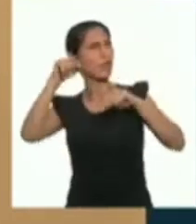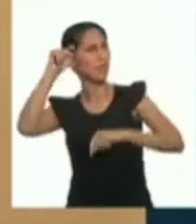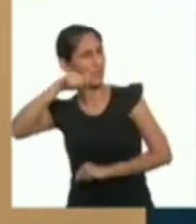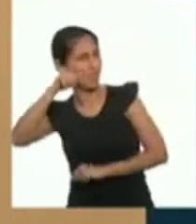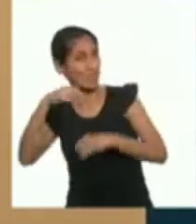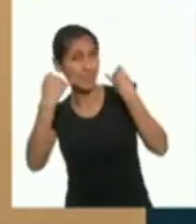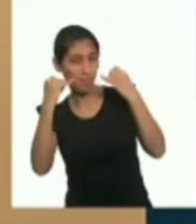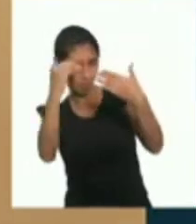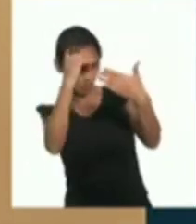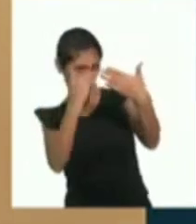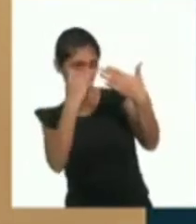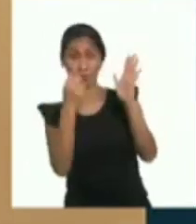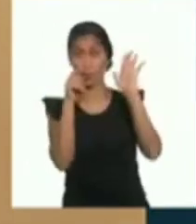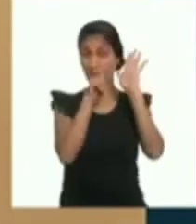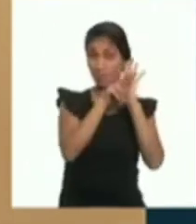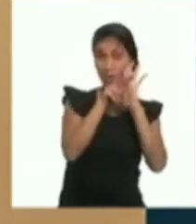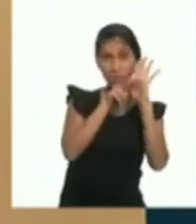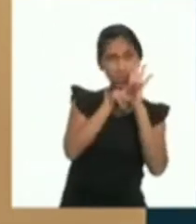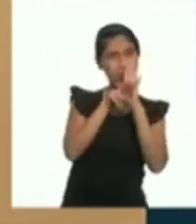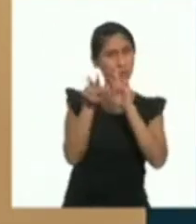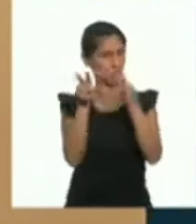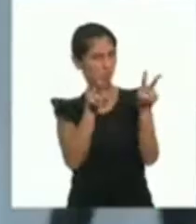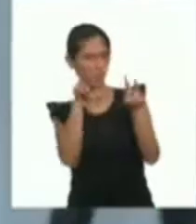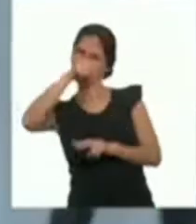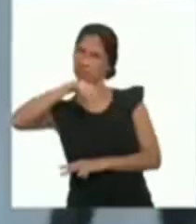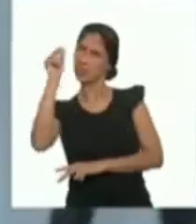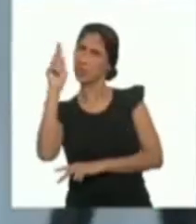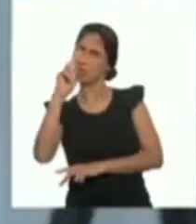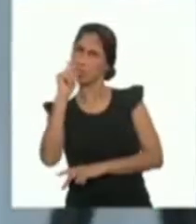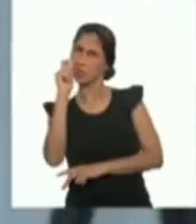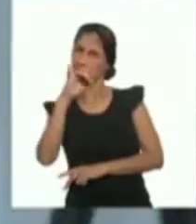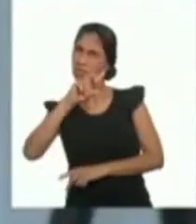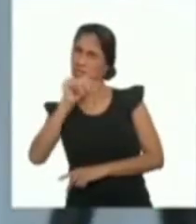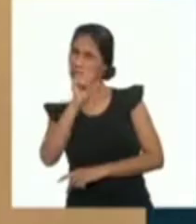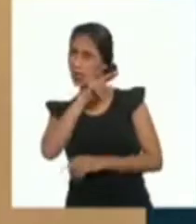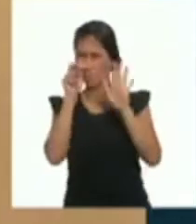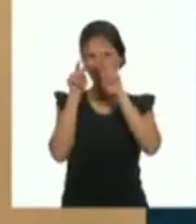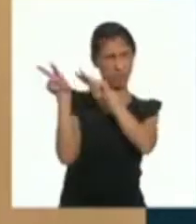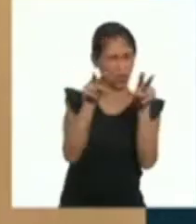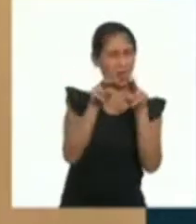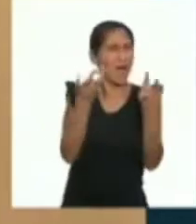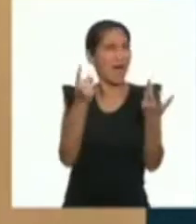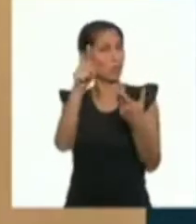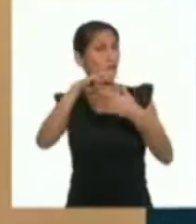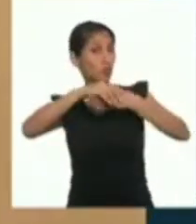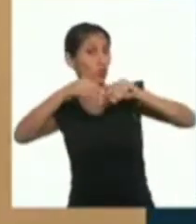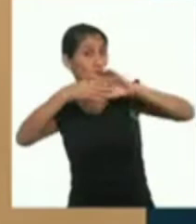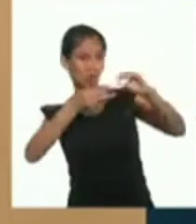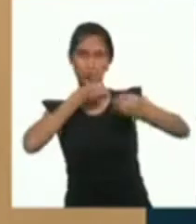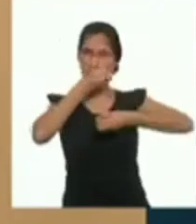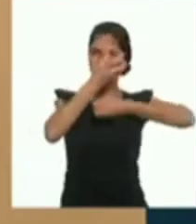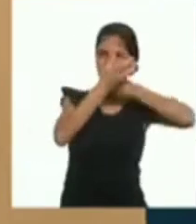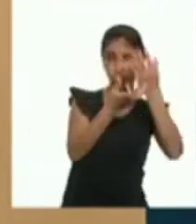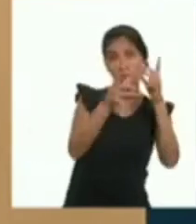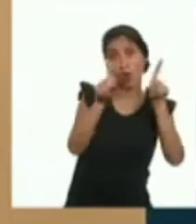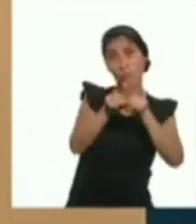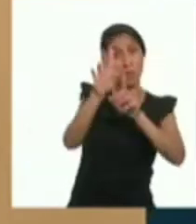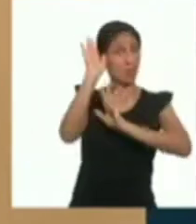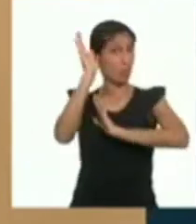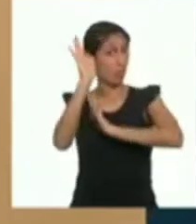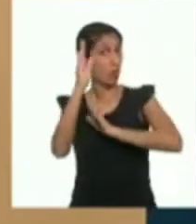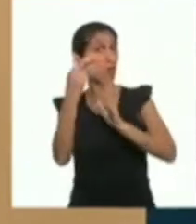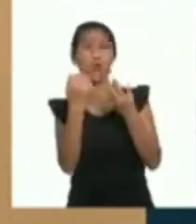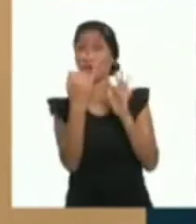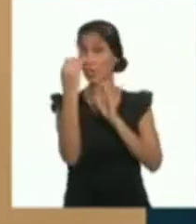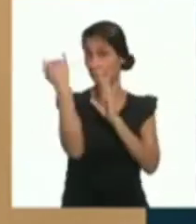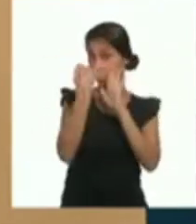pero aún necesitas información sobre narrativa visual para crearlo. ¿Narrativa visual? Es la forma de contar una historia o discurso a través de una o